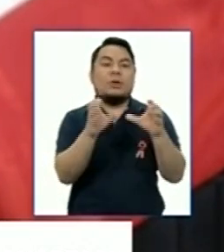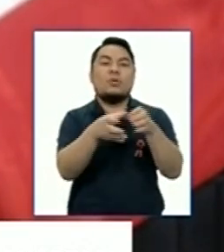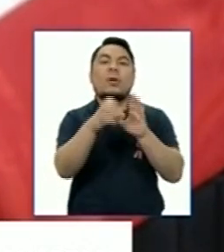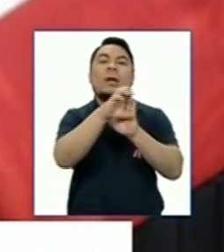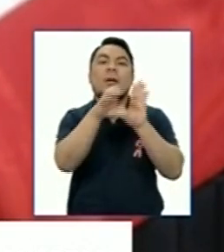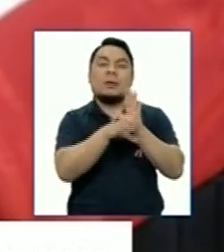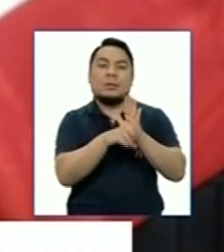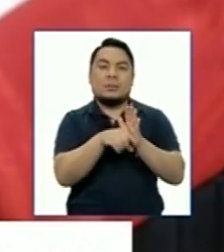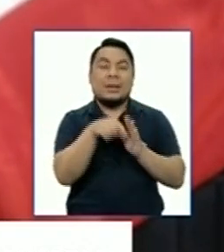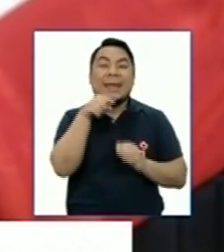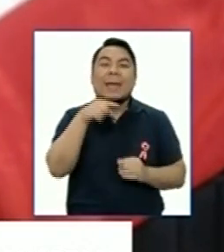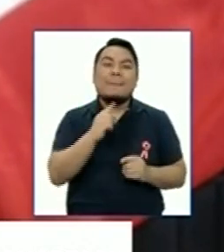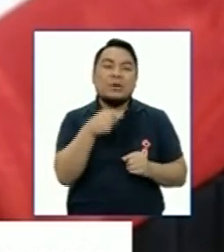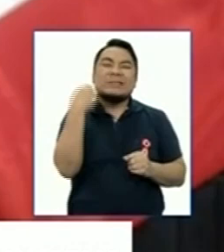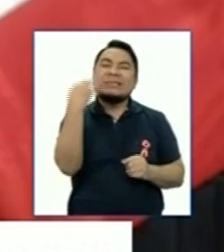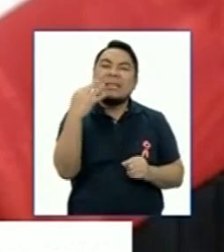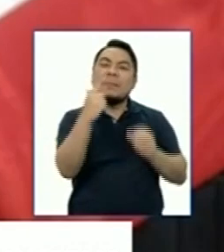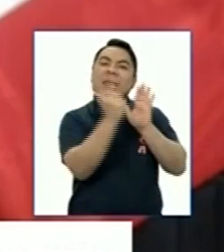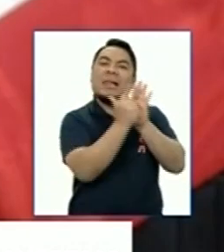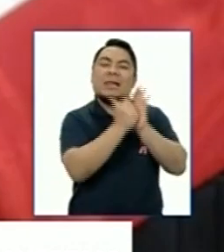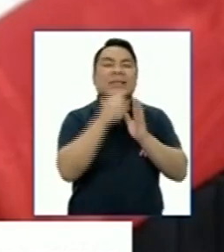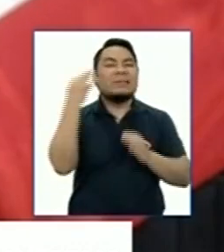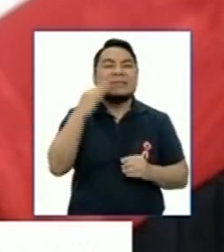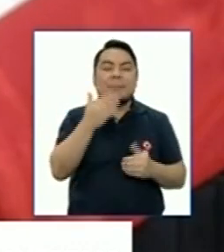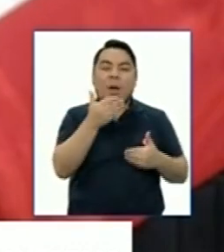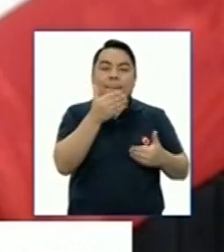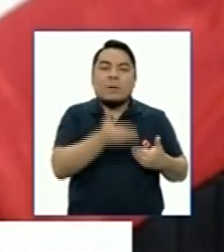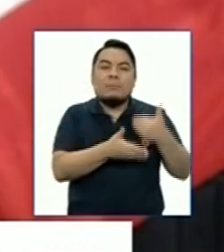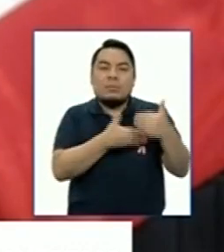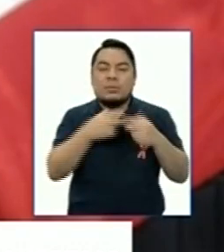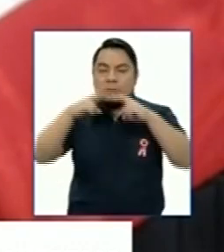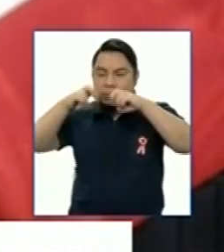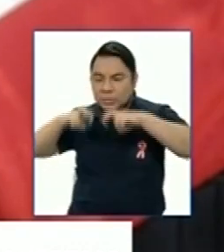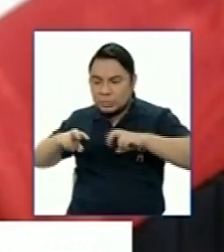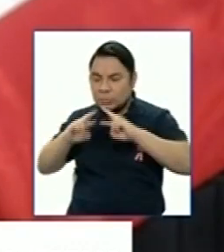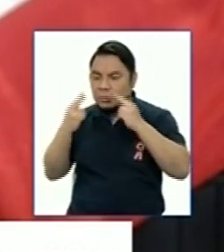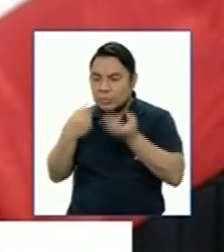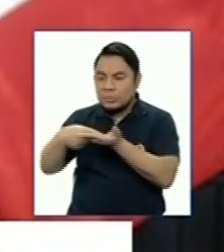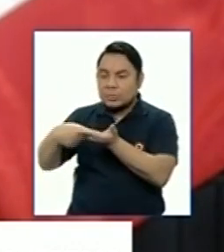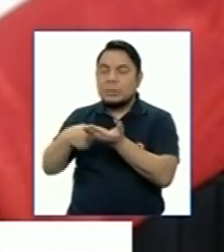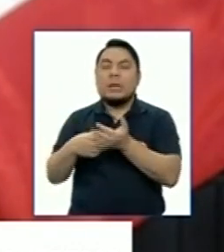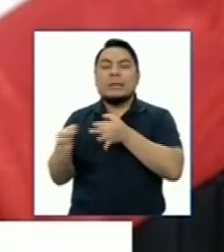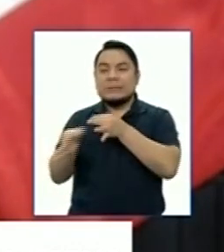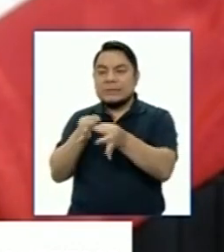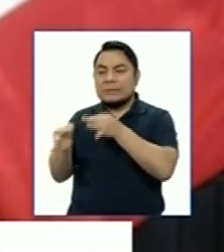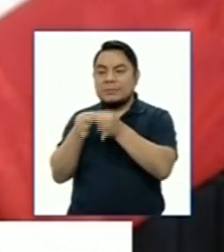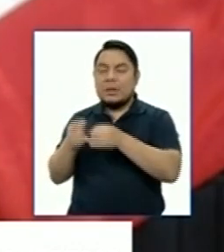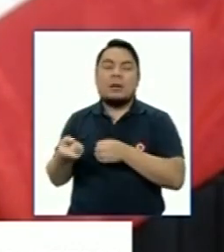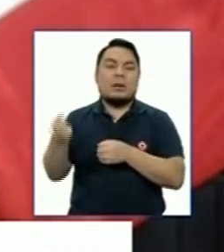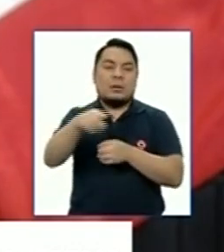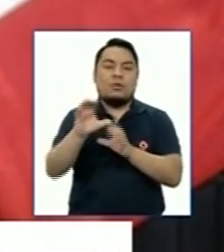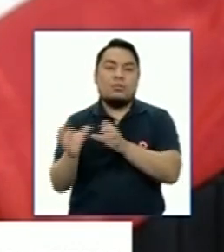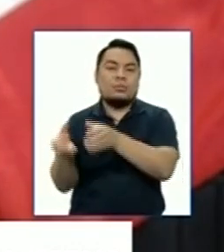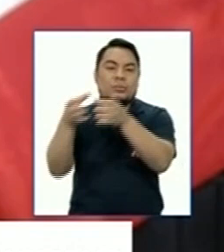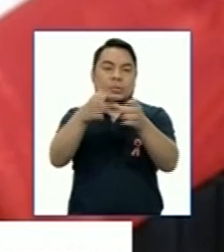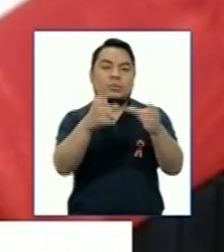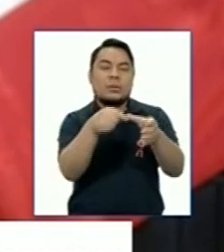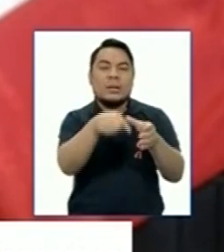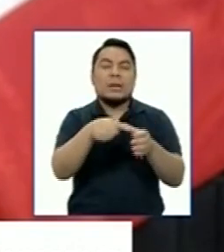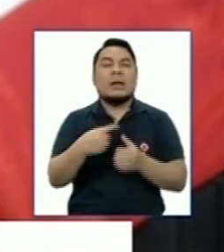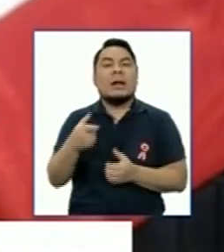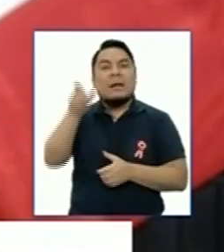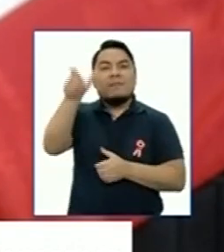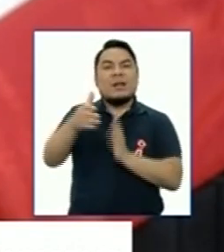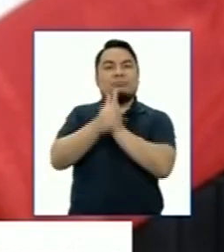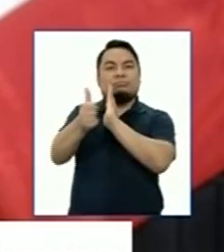reforma política sino que están afectando la programación del gasto en la educación qué va a pasar con las